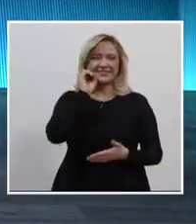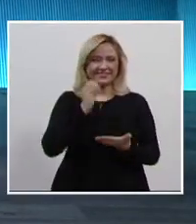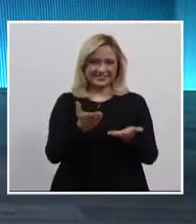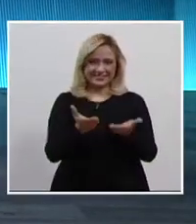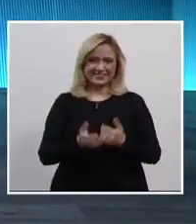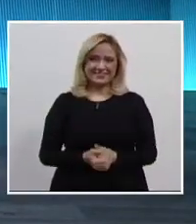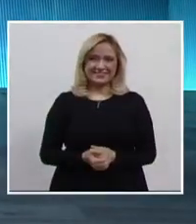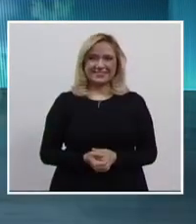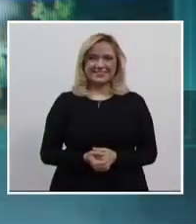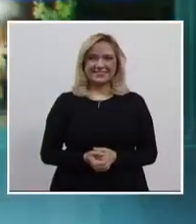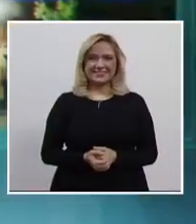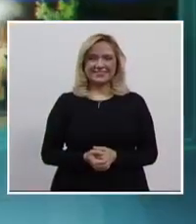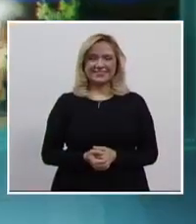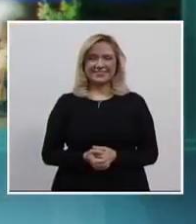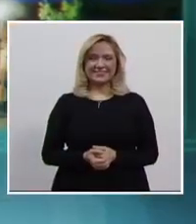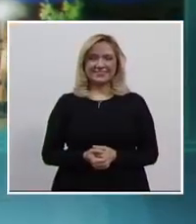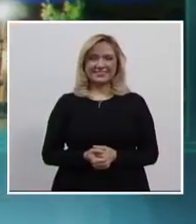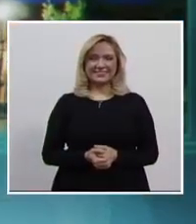comenzamos.